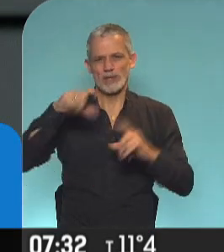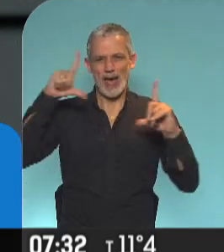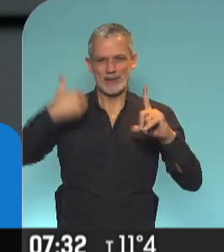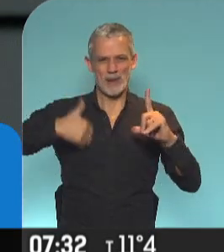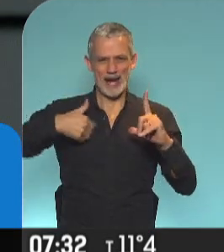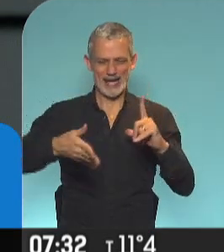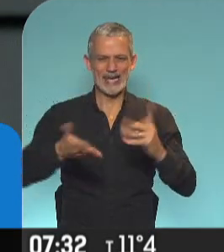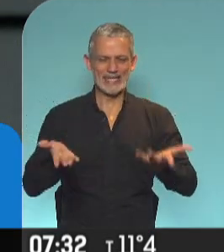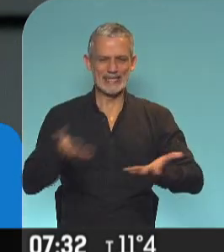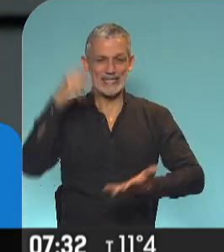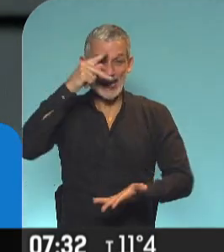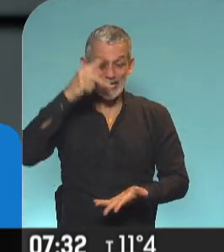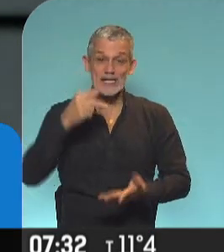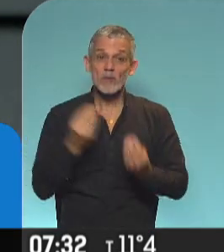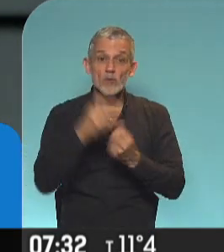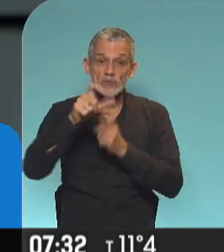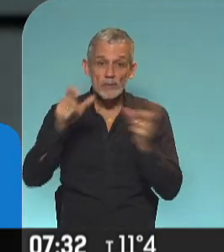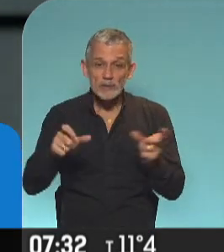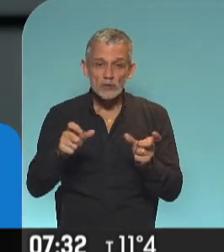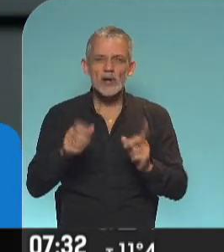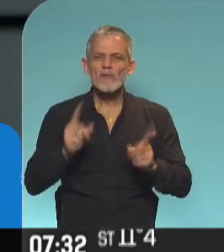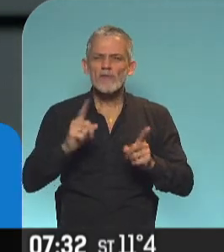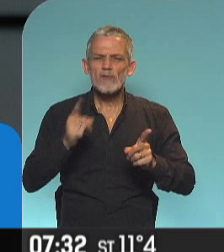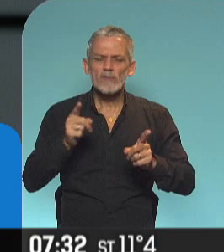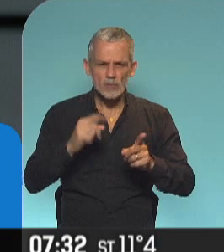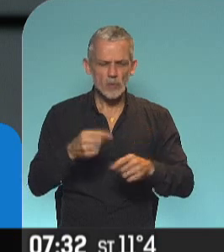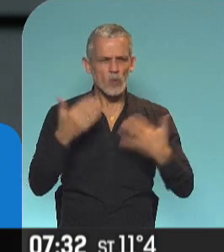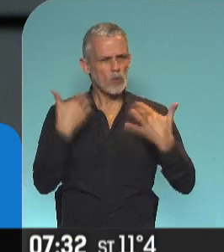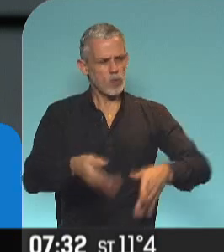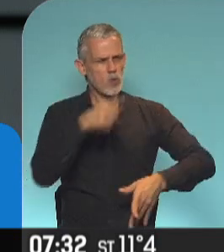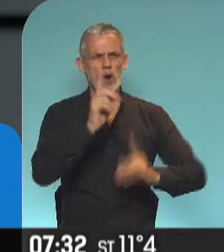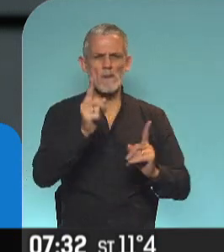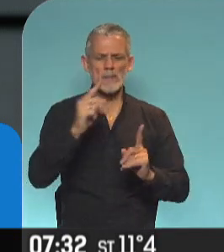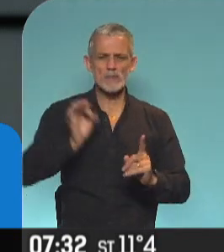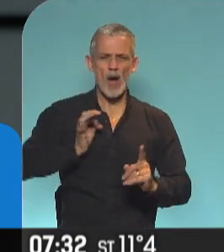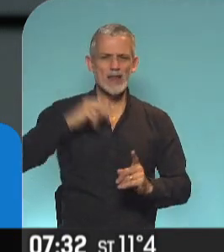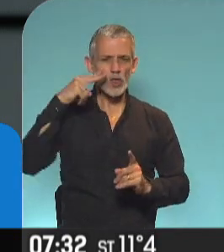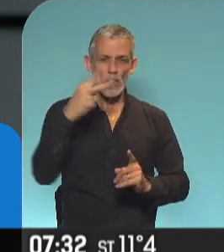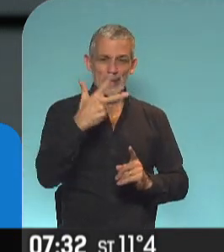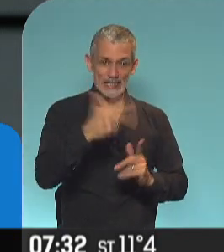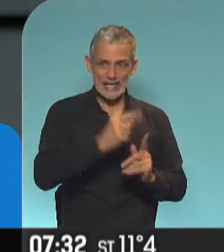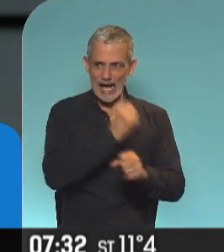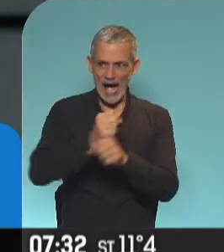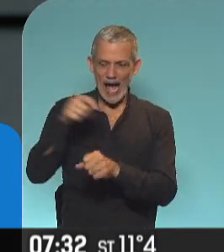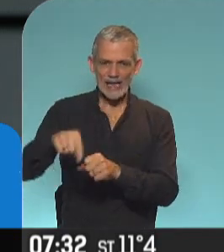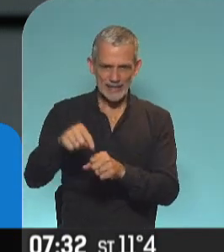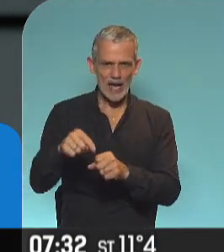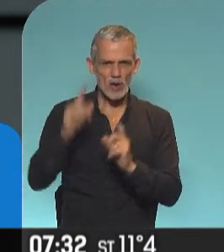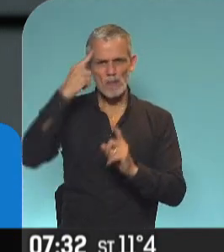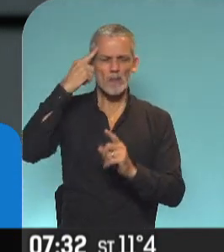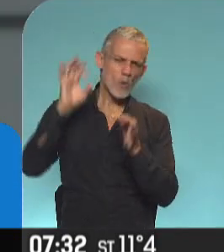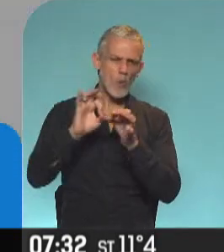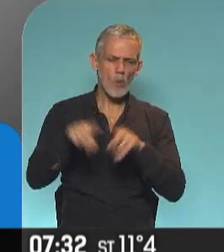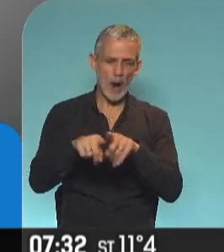Argentina. Muchos todavía, obviamente, levantan las banderas que él levantó desde el año 2003. Y es interesante esta publicación